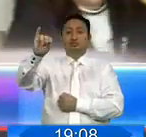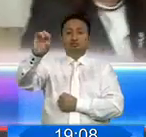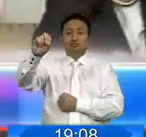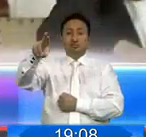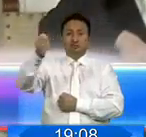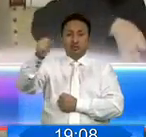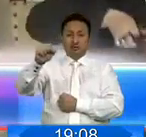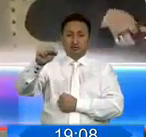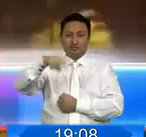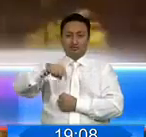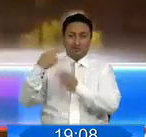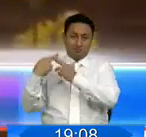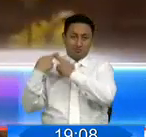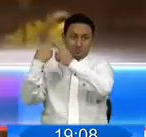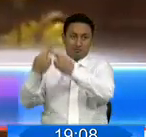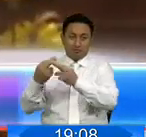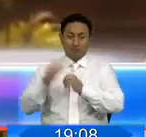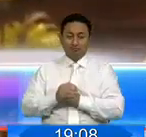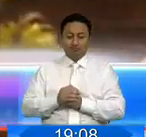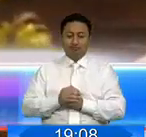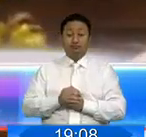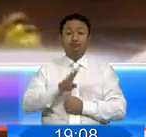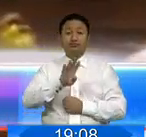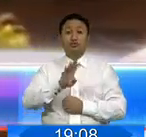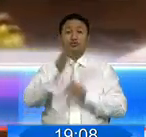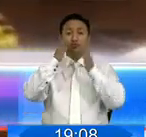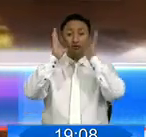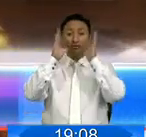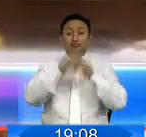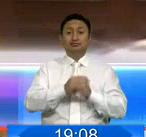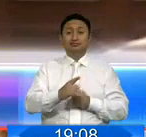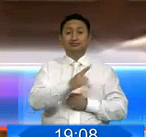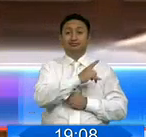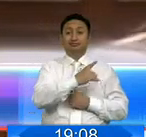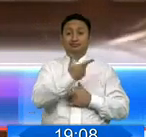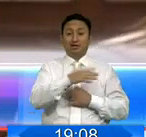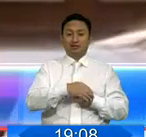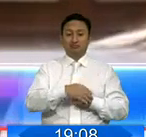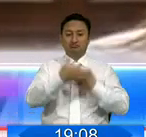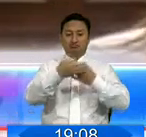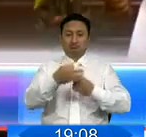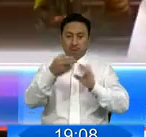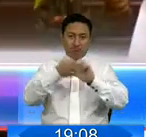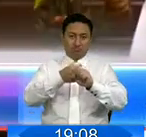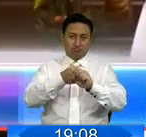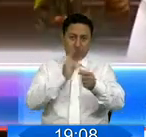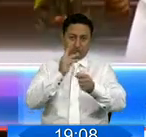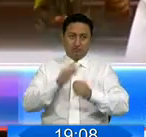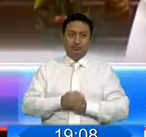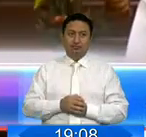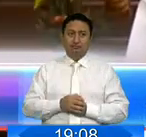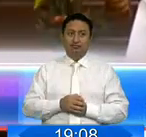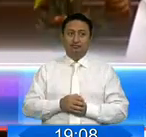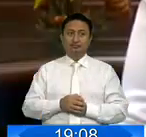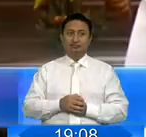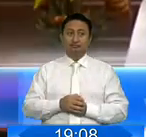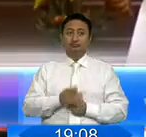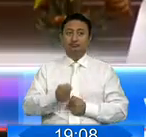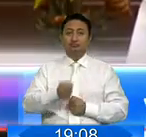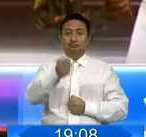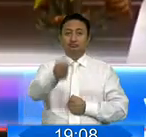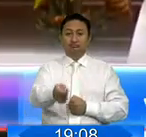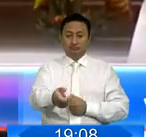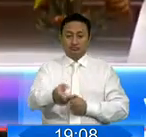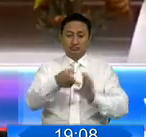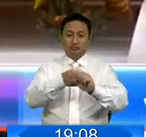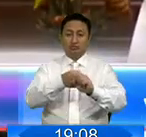de la presidencia. Este 4 de diciembre, Vicuña oficializó su salida del régimen. Presentaré la renuncia